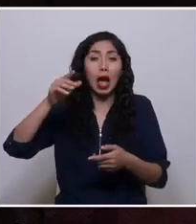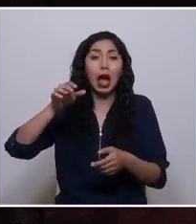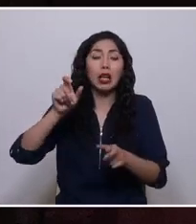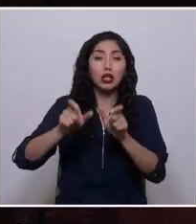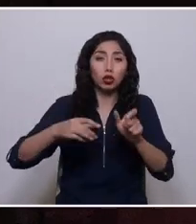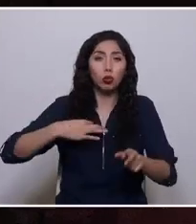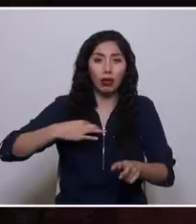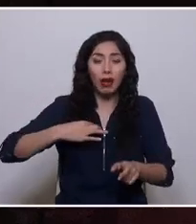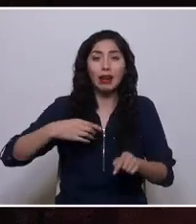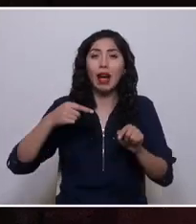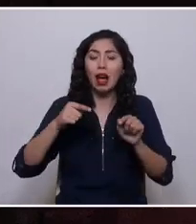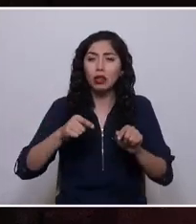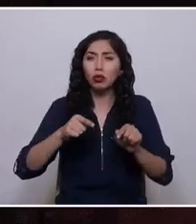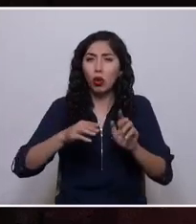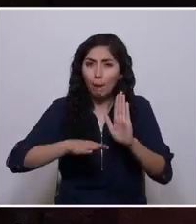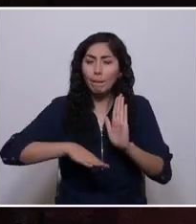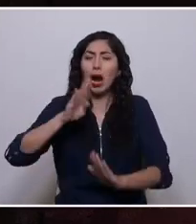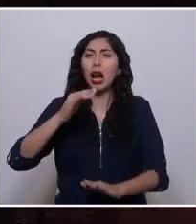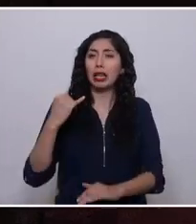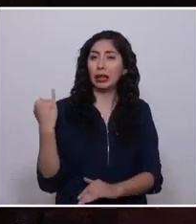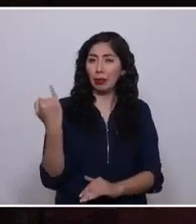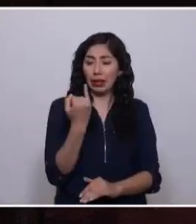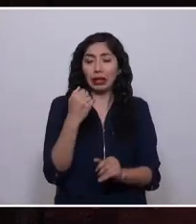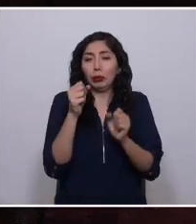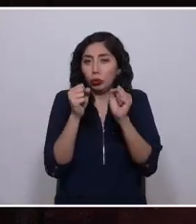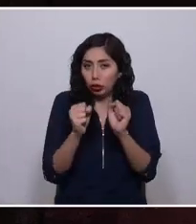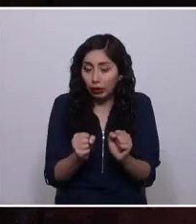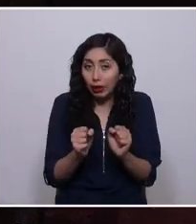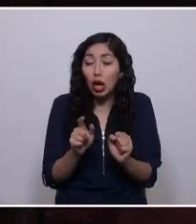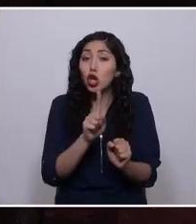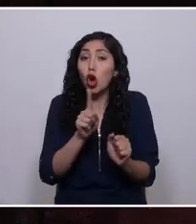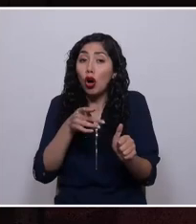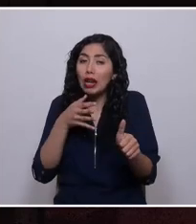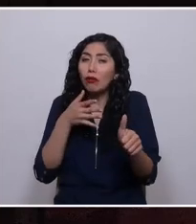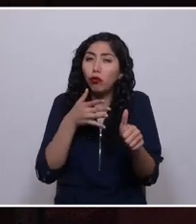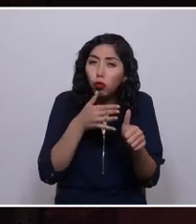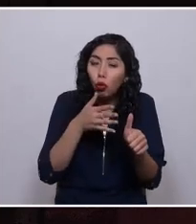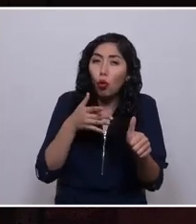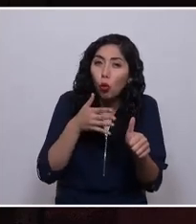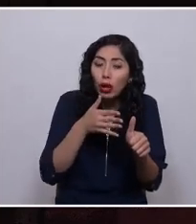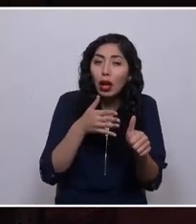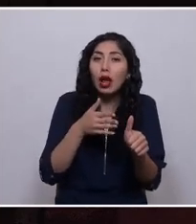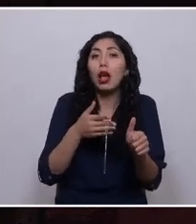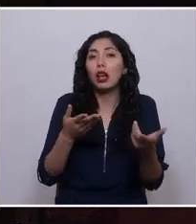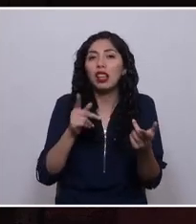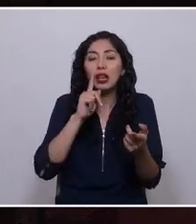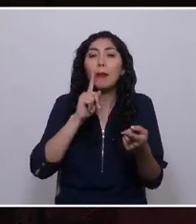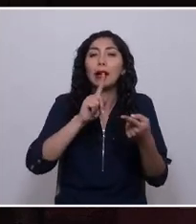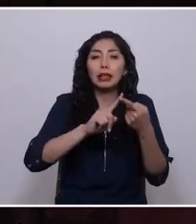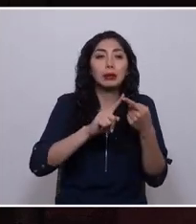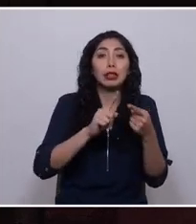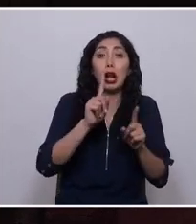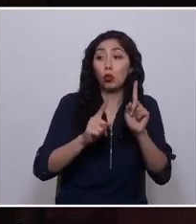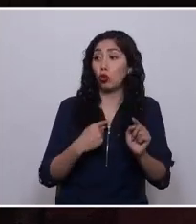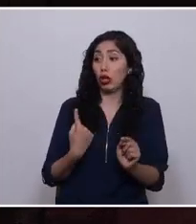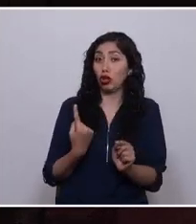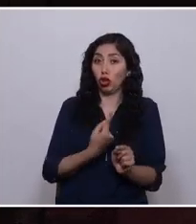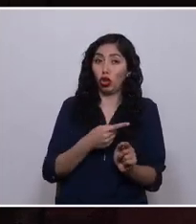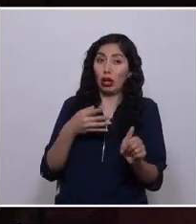haga con la mayor independencia posible y no esté influida por la participación de alguno de nosotros o de